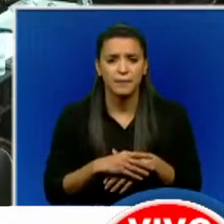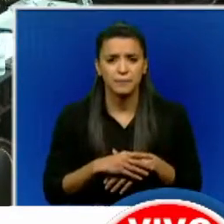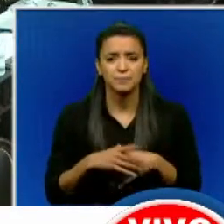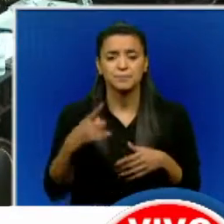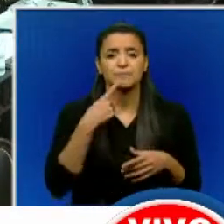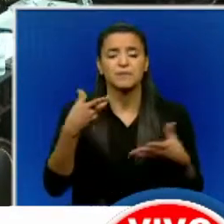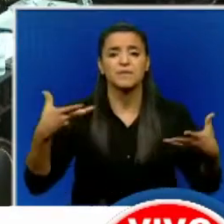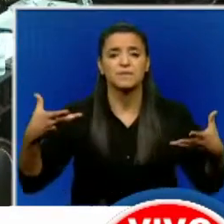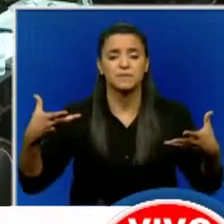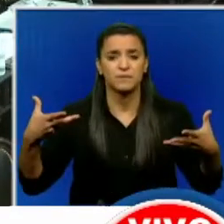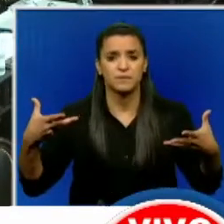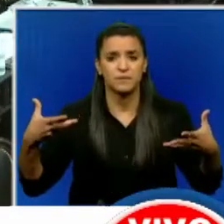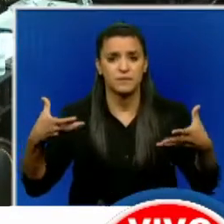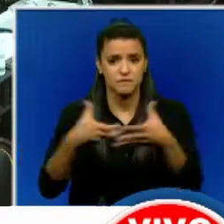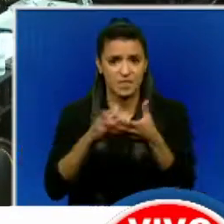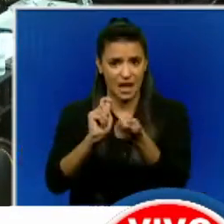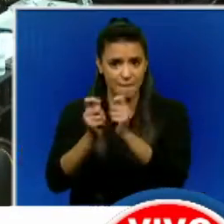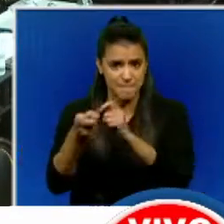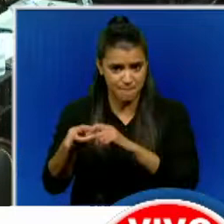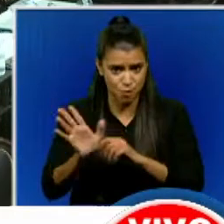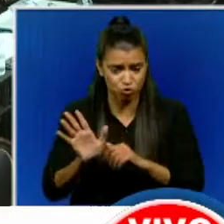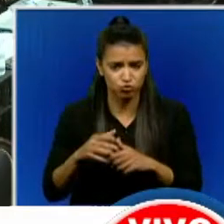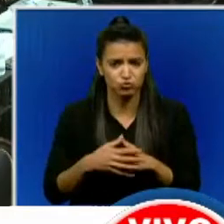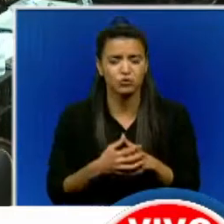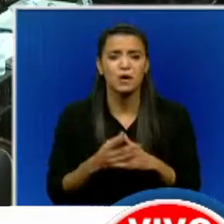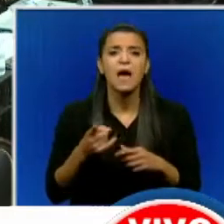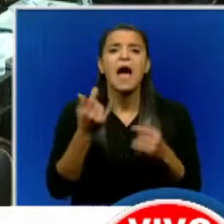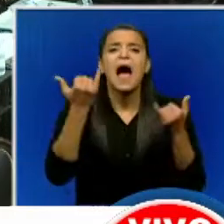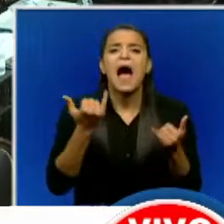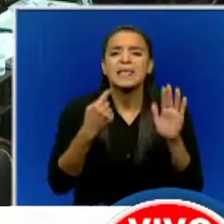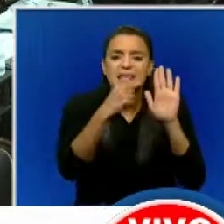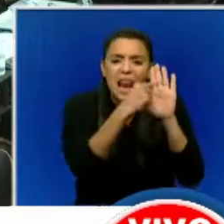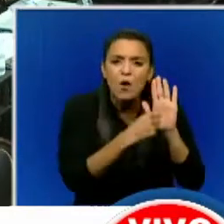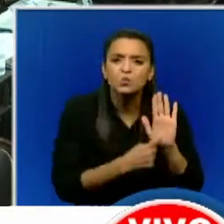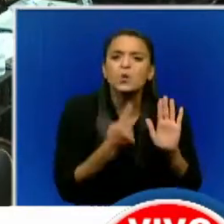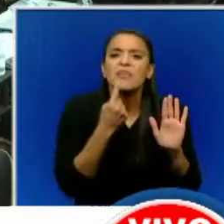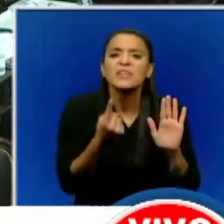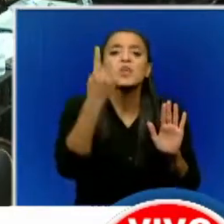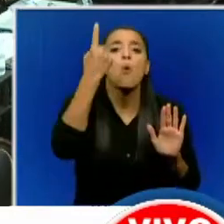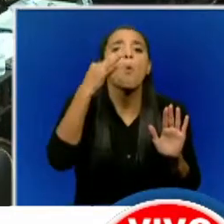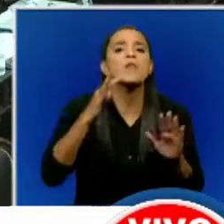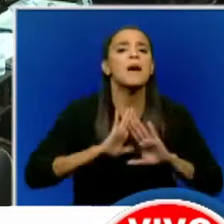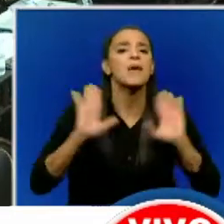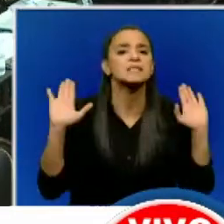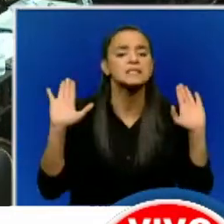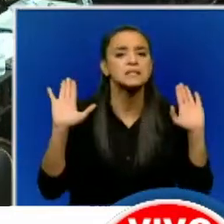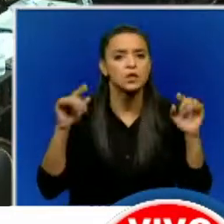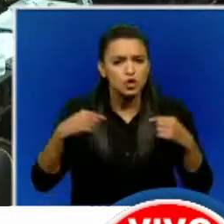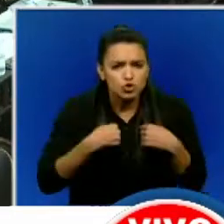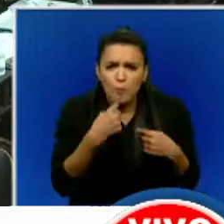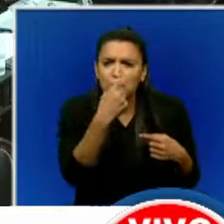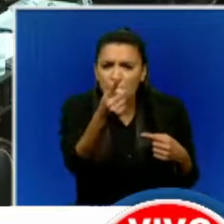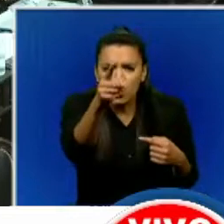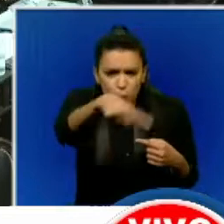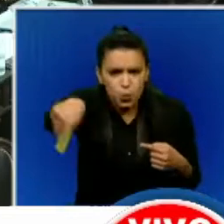del Frente de Cambiemos, que hay una cláusula que dice que es por única vez. Y yo les pregunto